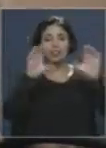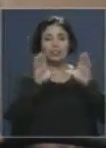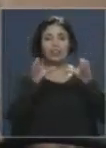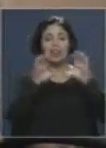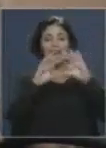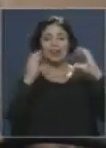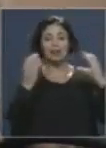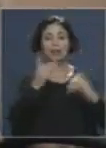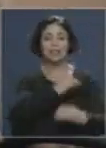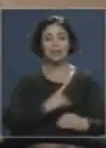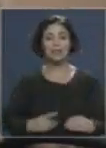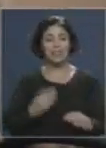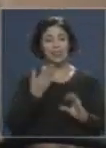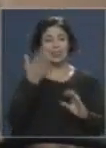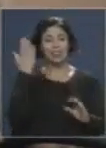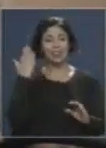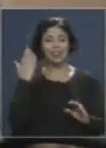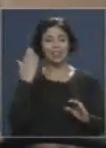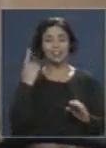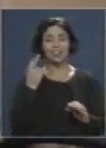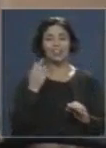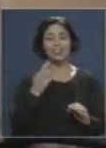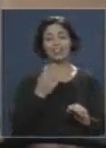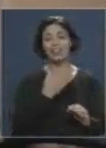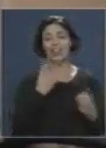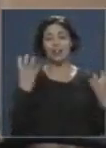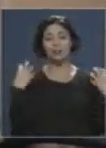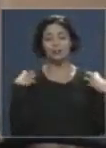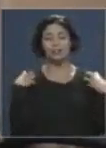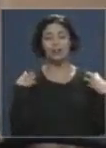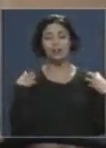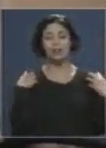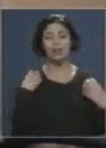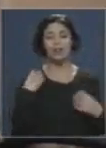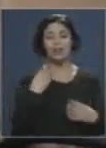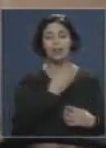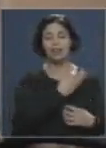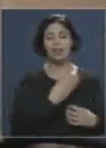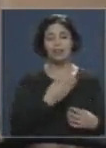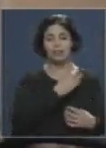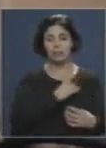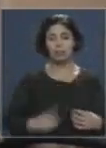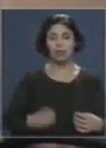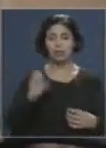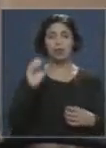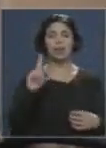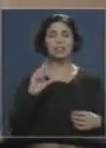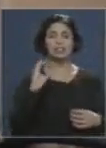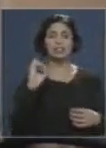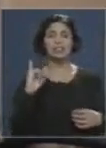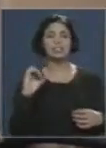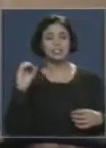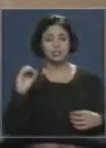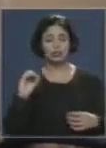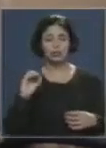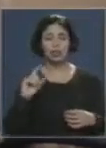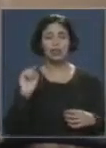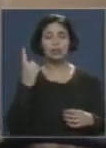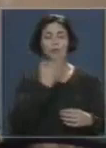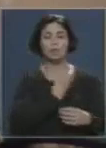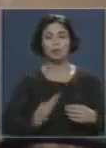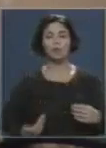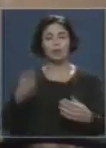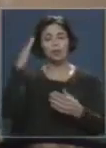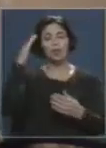de Diputados, que en aquel entonces presidía mi colega diputado Gabriel Asensio, fuimos capaces en el primer gobierno de la